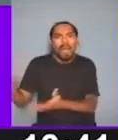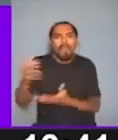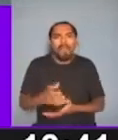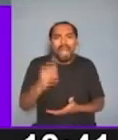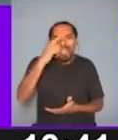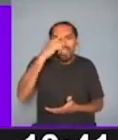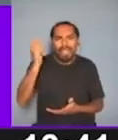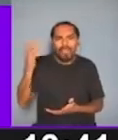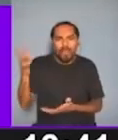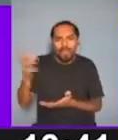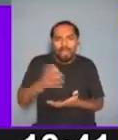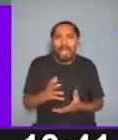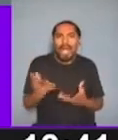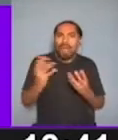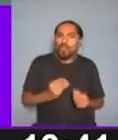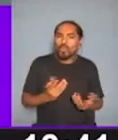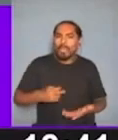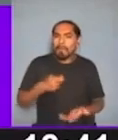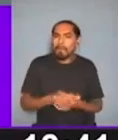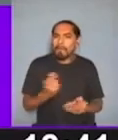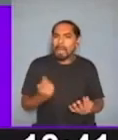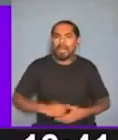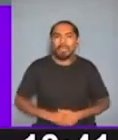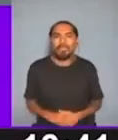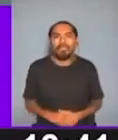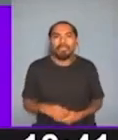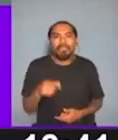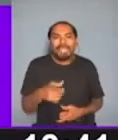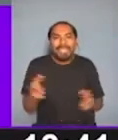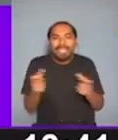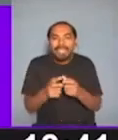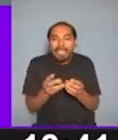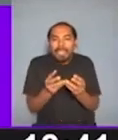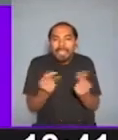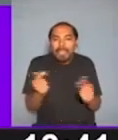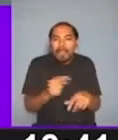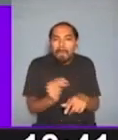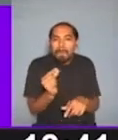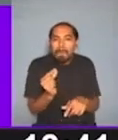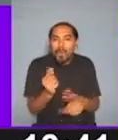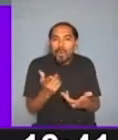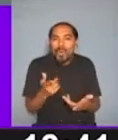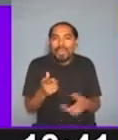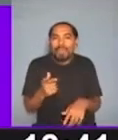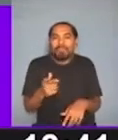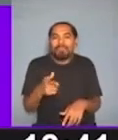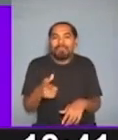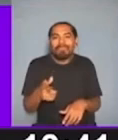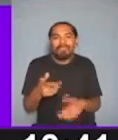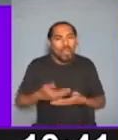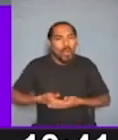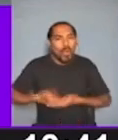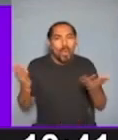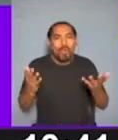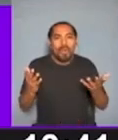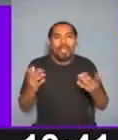sucede, porque esto está por terminar y seguramente cuando termine habrá un comunicado por parte de la UTA y habrá que estar